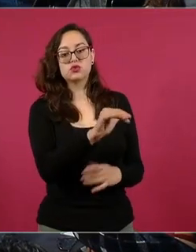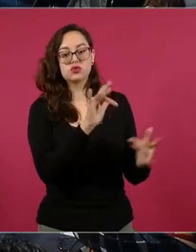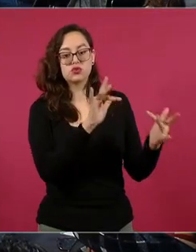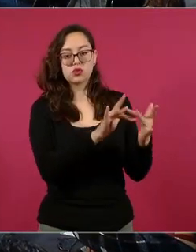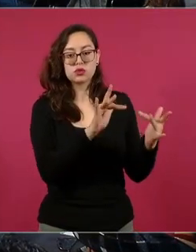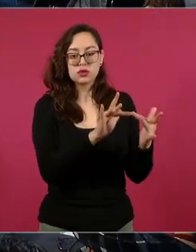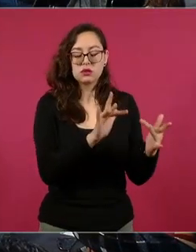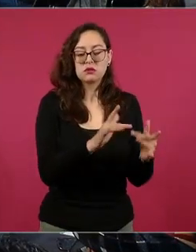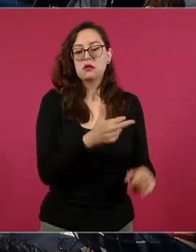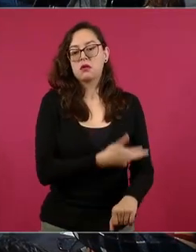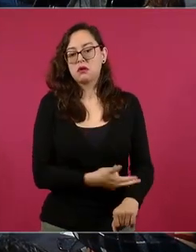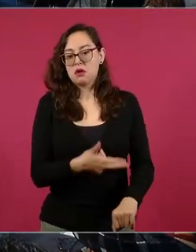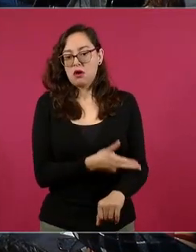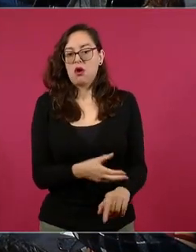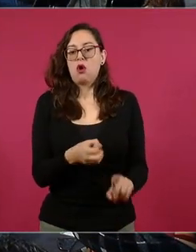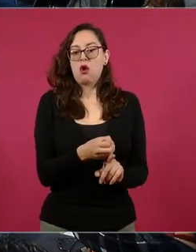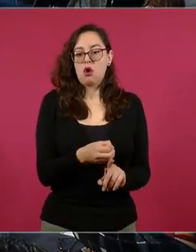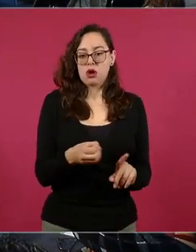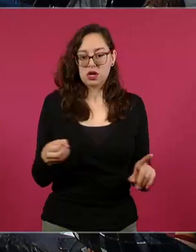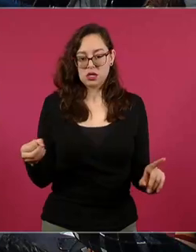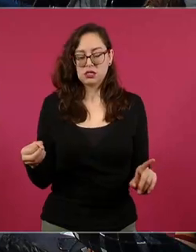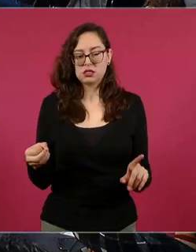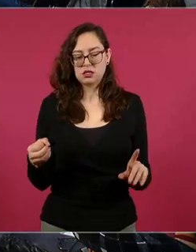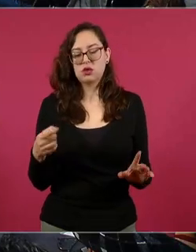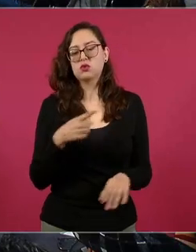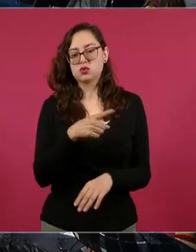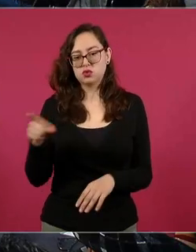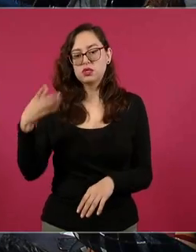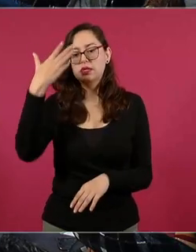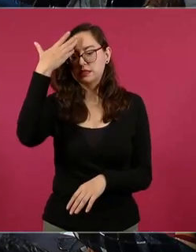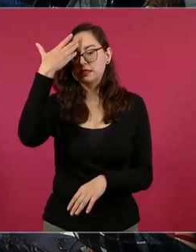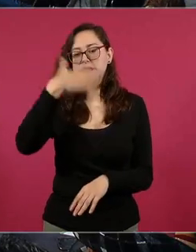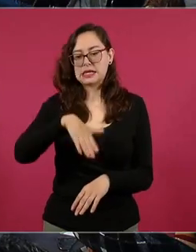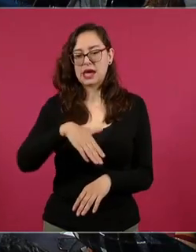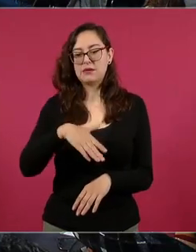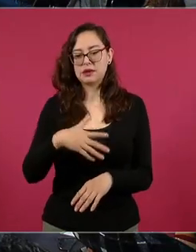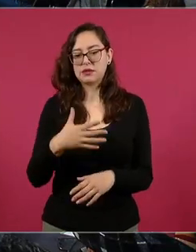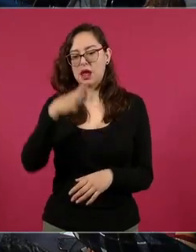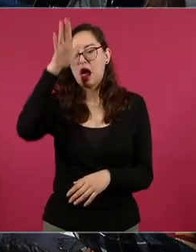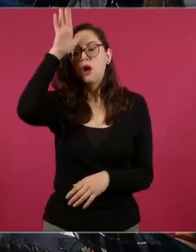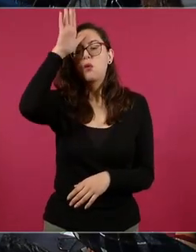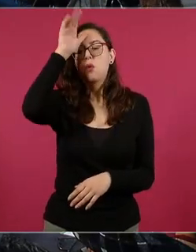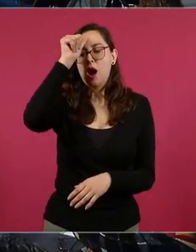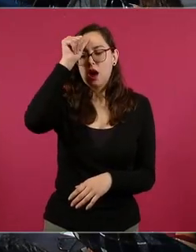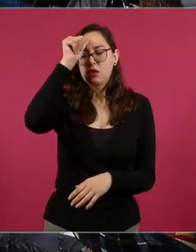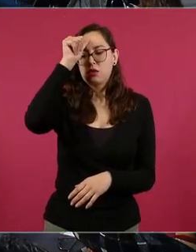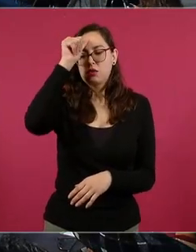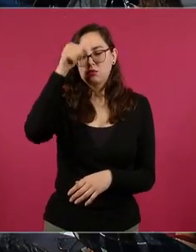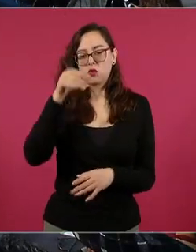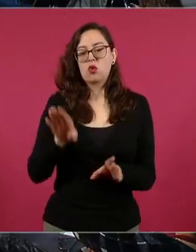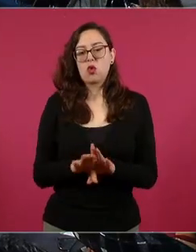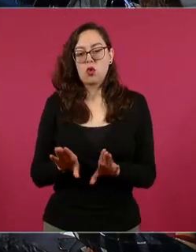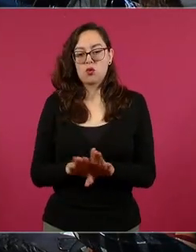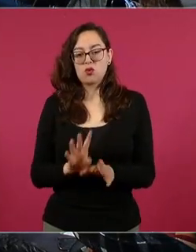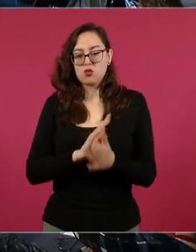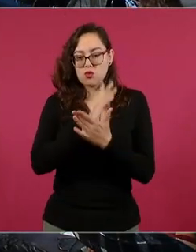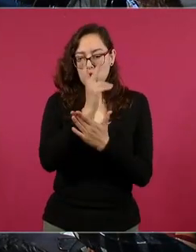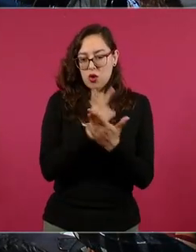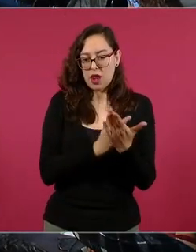los organizadores, pues ya tienen el acuerdo, ya tienen el